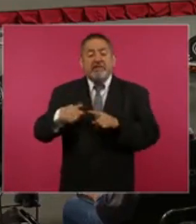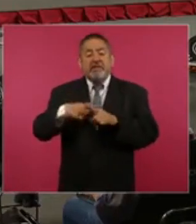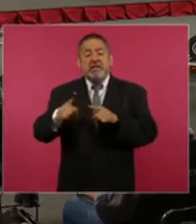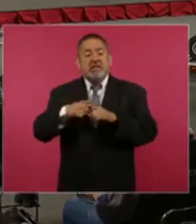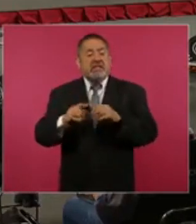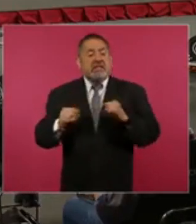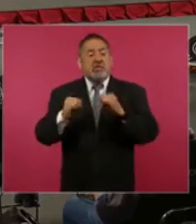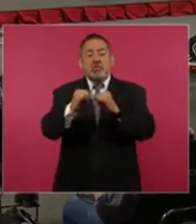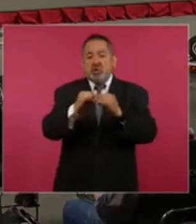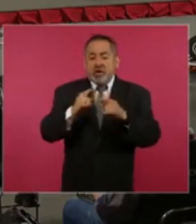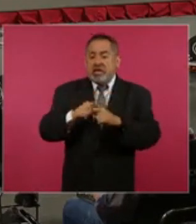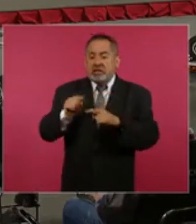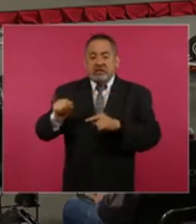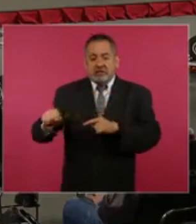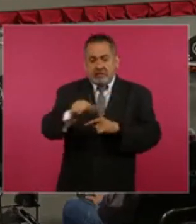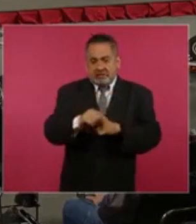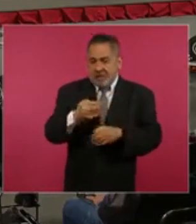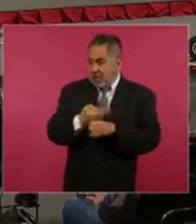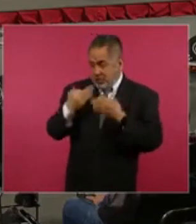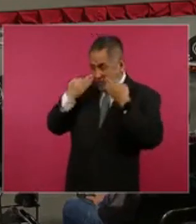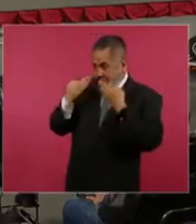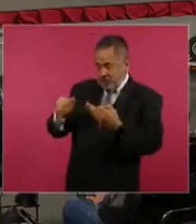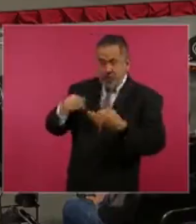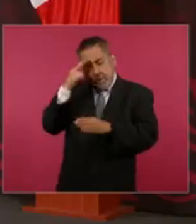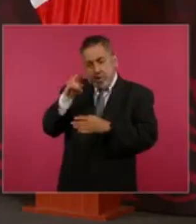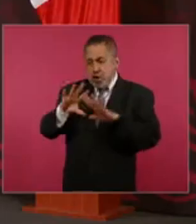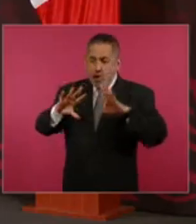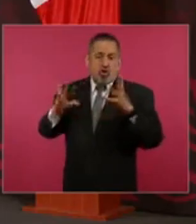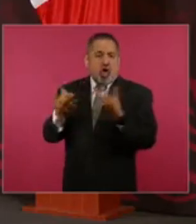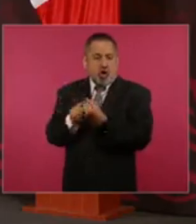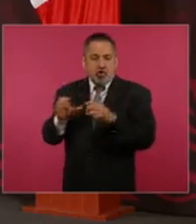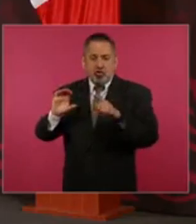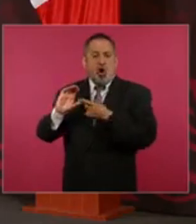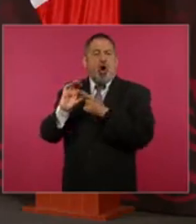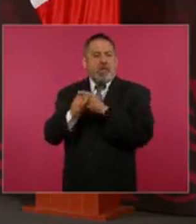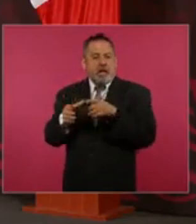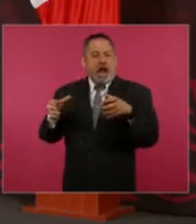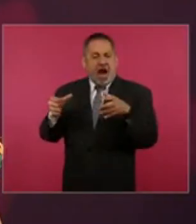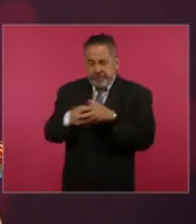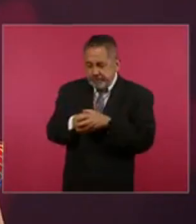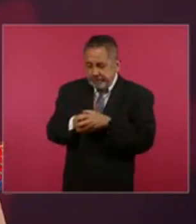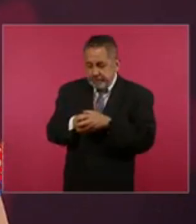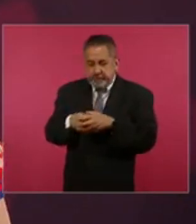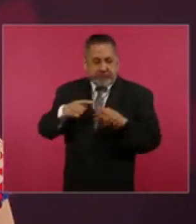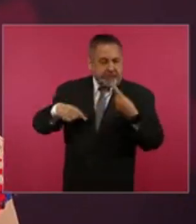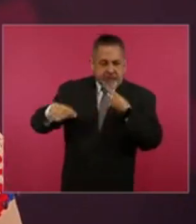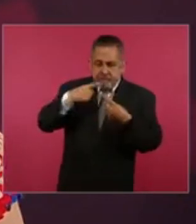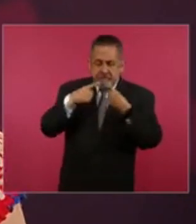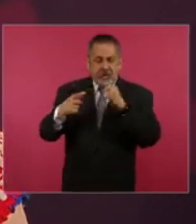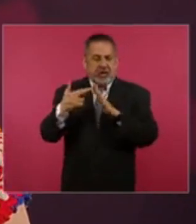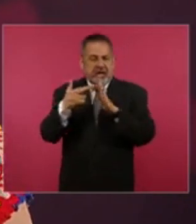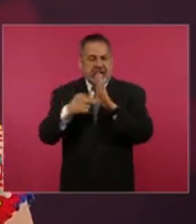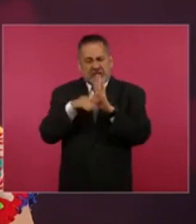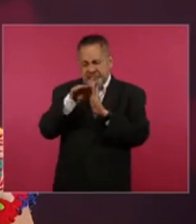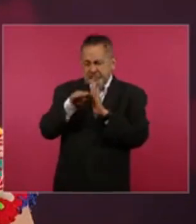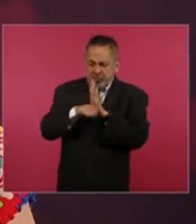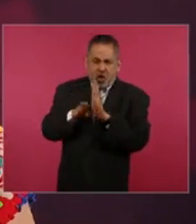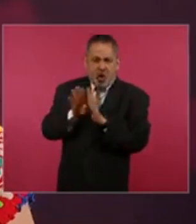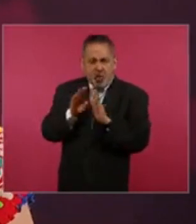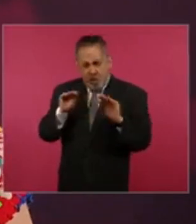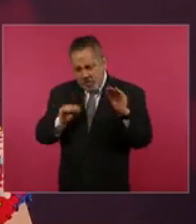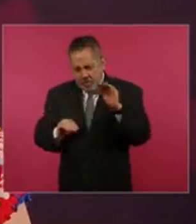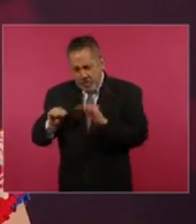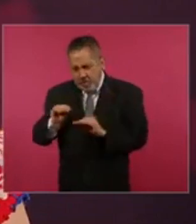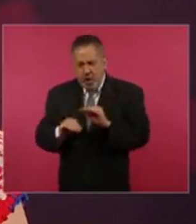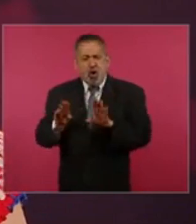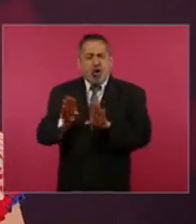dependencias hoy presentes en esta conferencia, quienes deberán emitir sus reglas de operación y el régimen